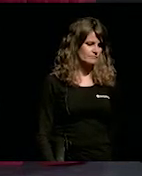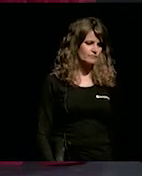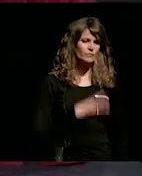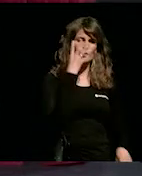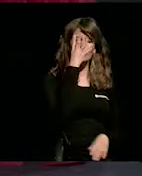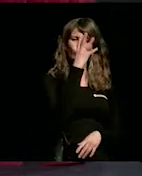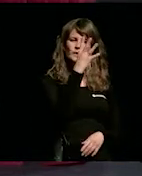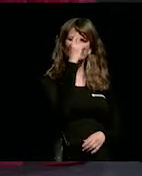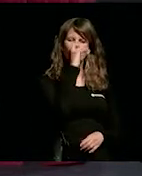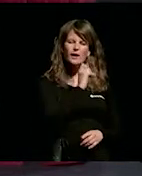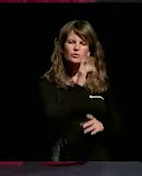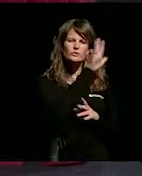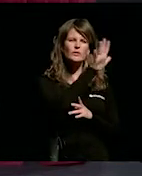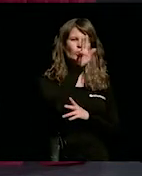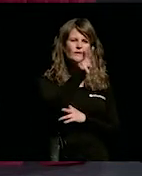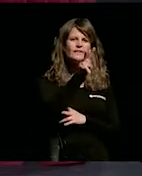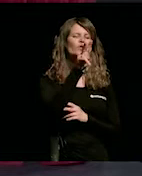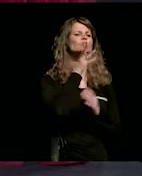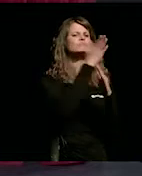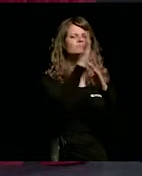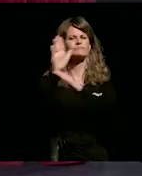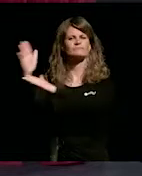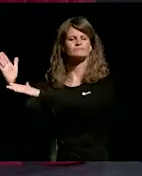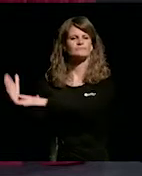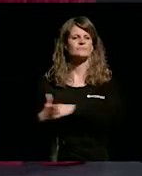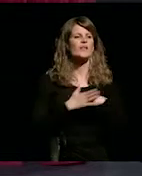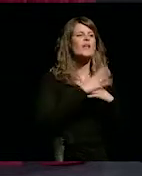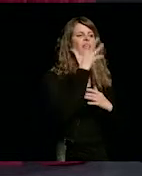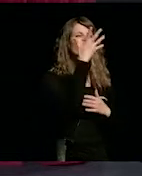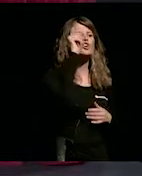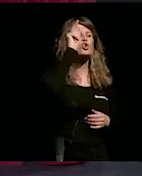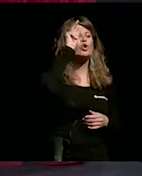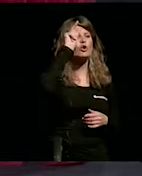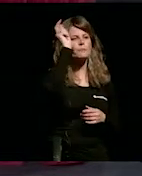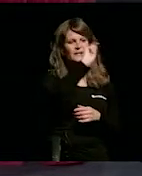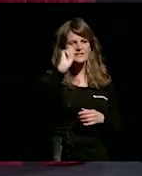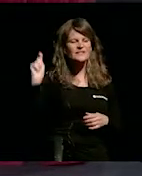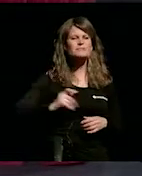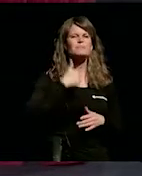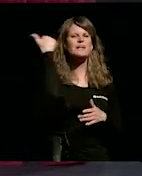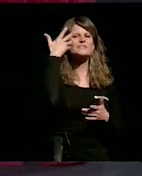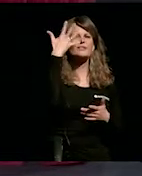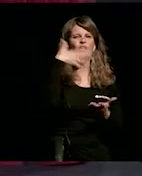Cuatro años, 52 representaciones en el suroeste de Inglaterra durante 5 meses con más de 5.000 participantes.